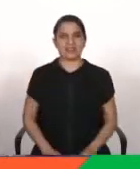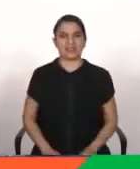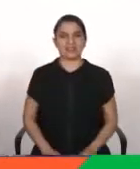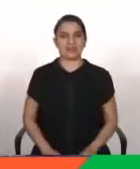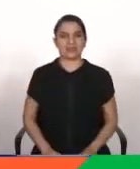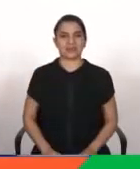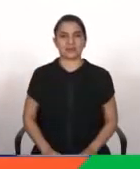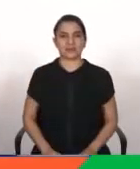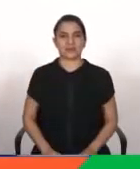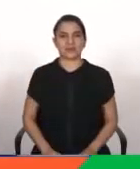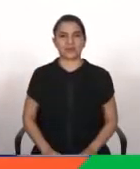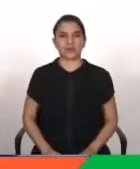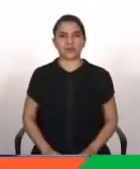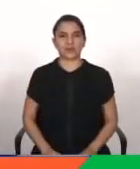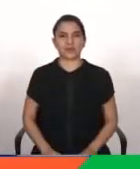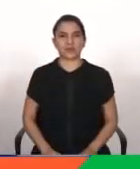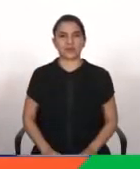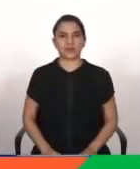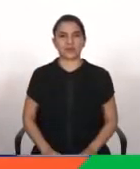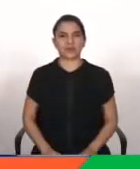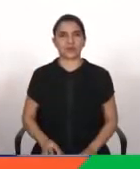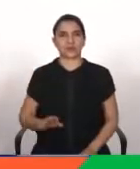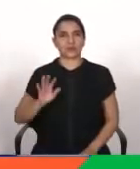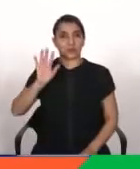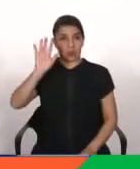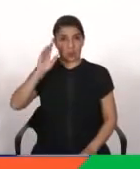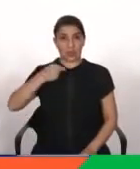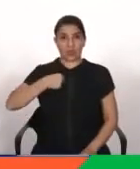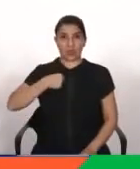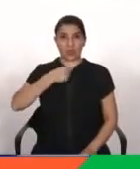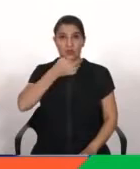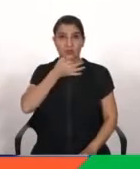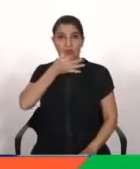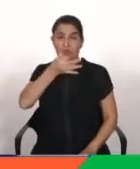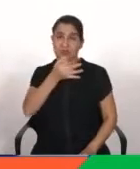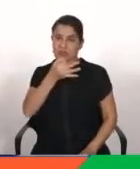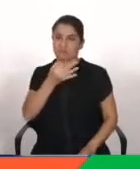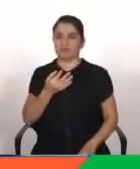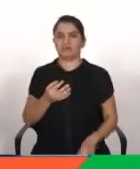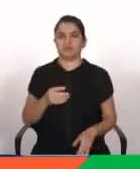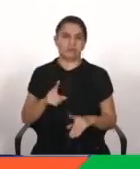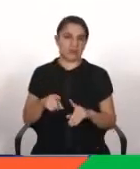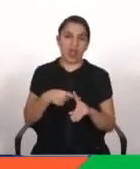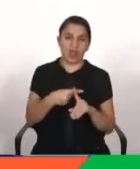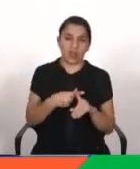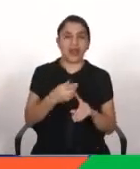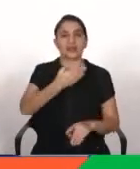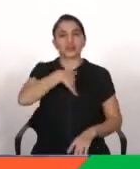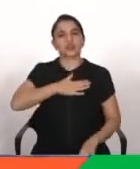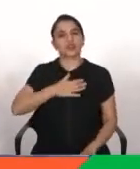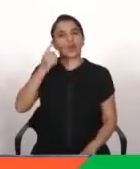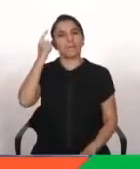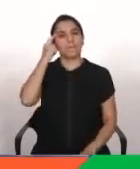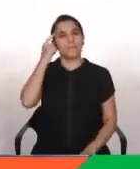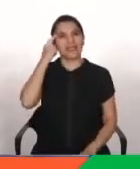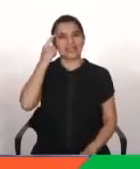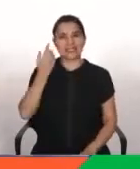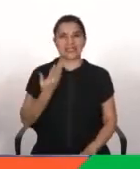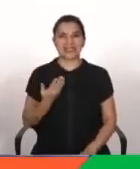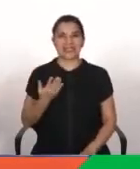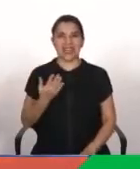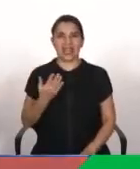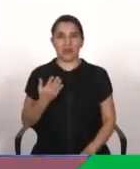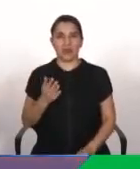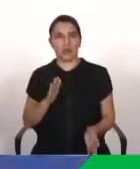Sí, yo también quería agregar una cosita a lo que dice la Caro, y es que en el fondo, si lo pensamos, nosotras somos incluso un poquito más de